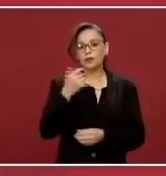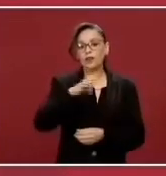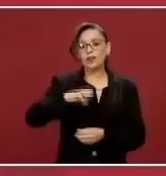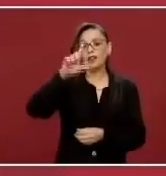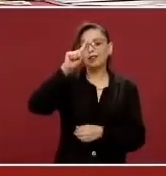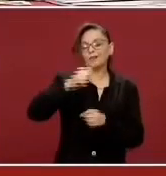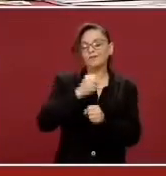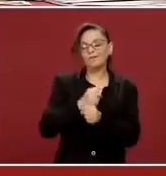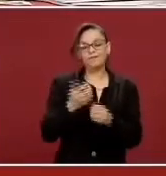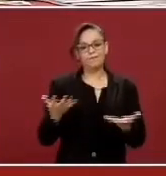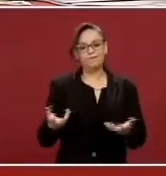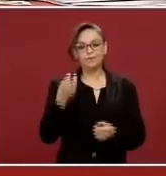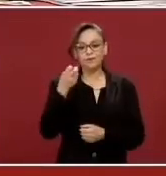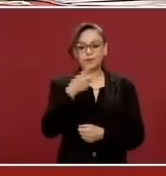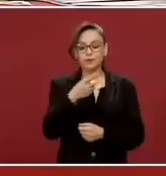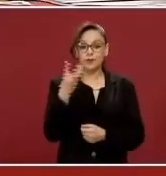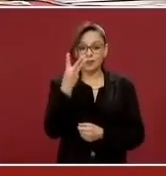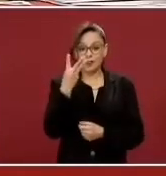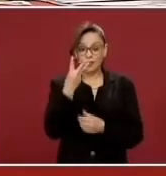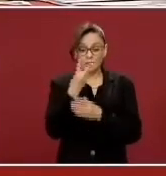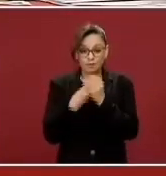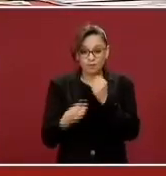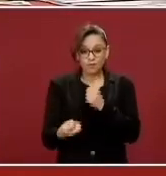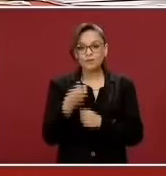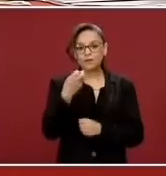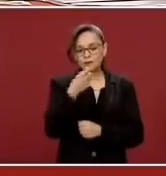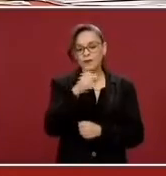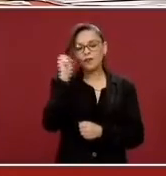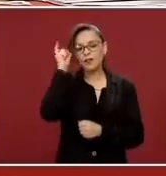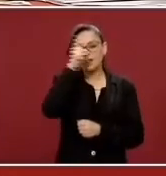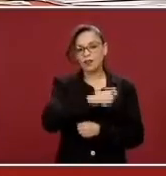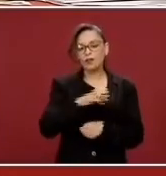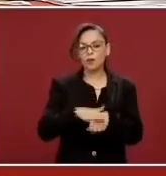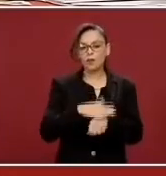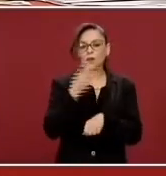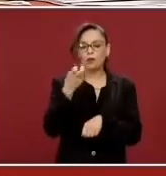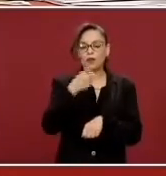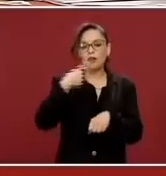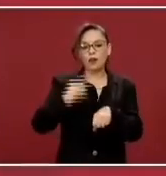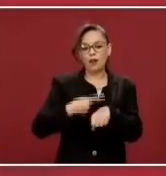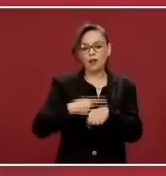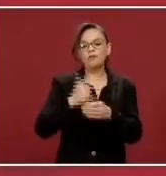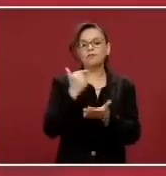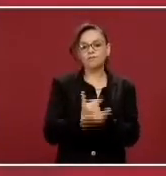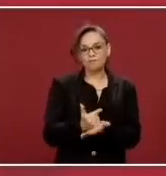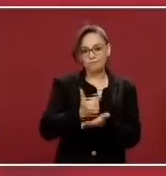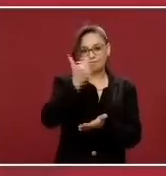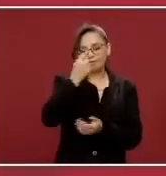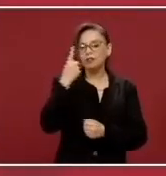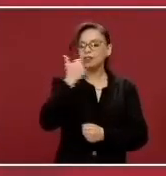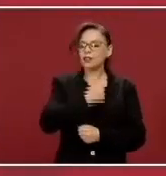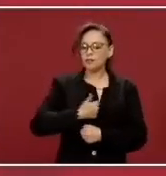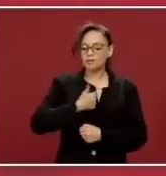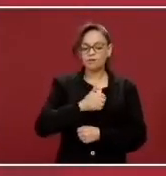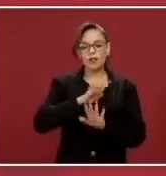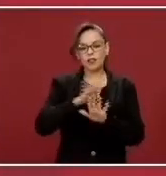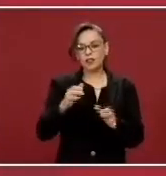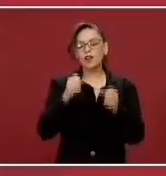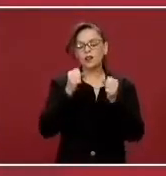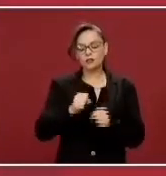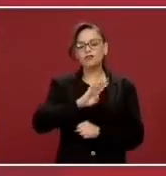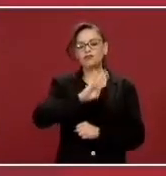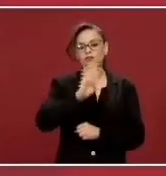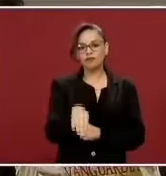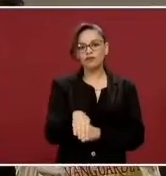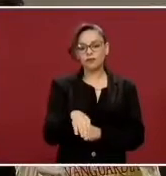3 elementos que lo hicieron propenso a complicarse y muy lamentablemente a fallecer. Por lo